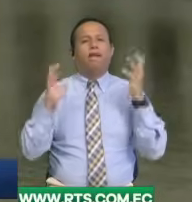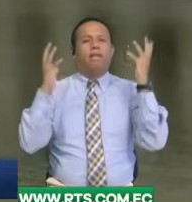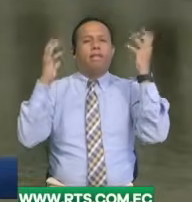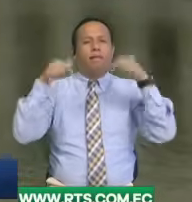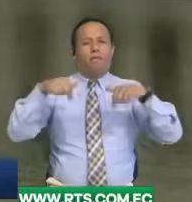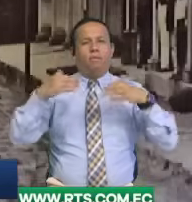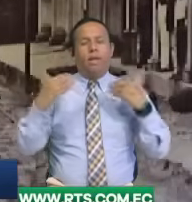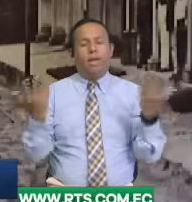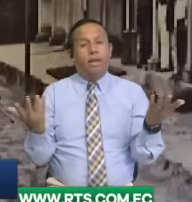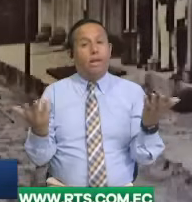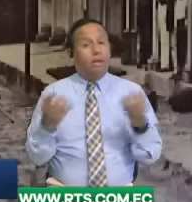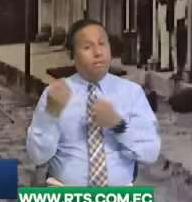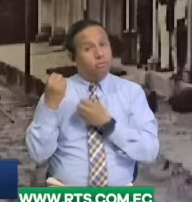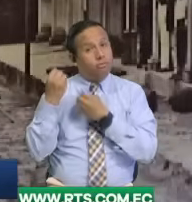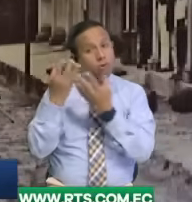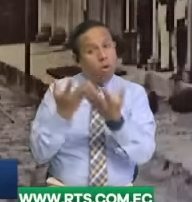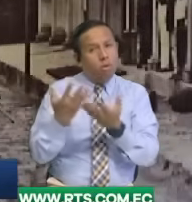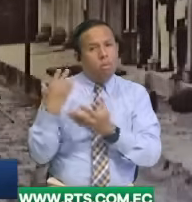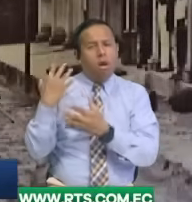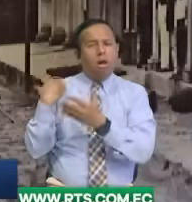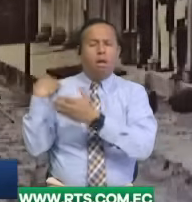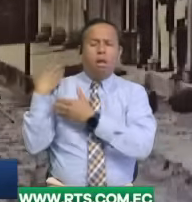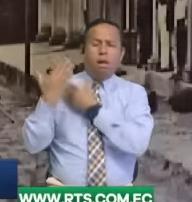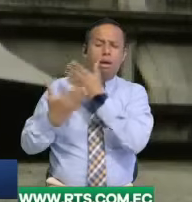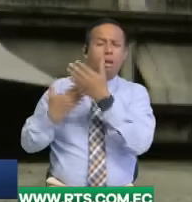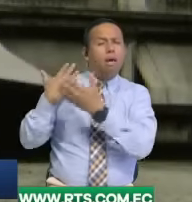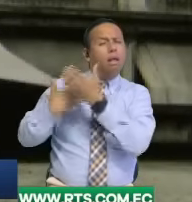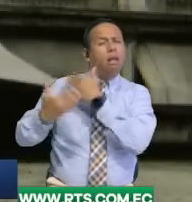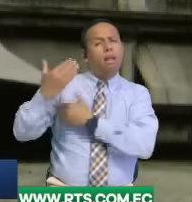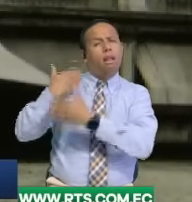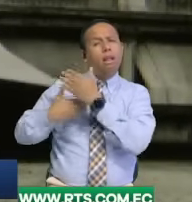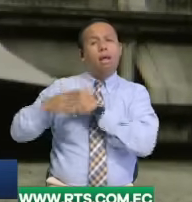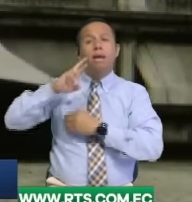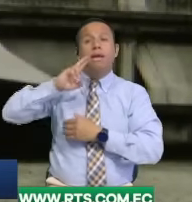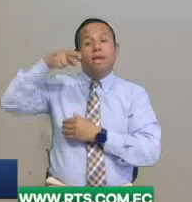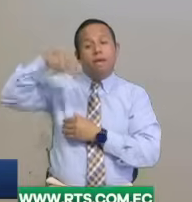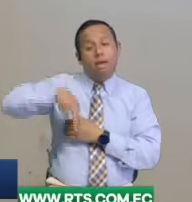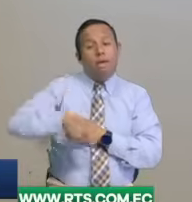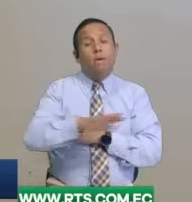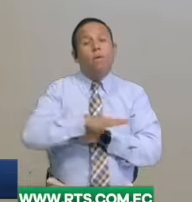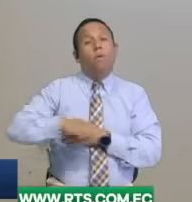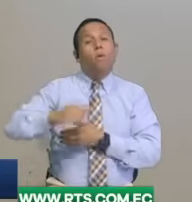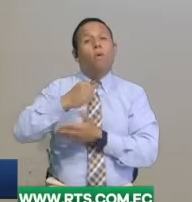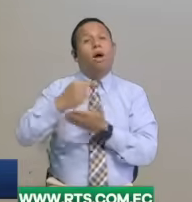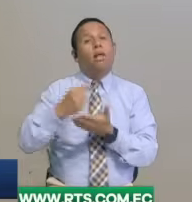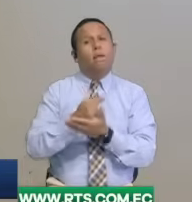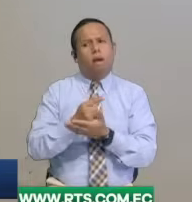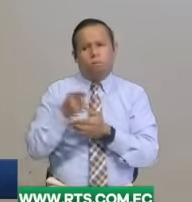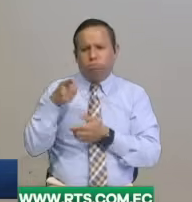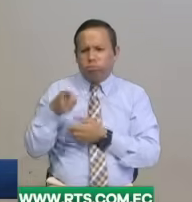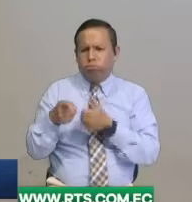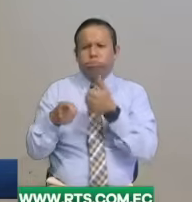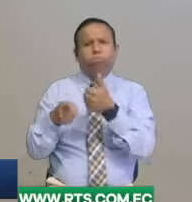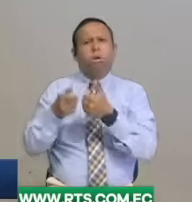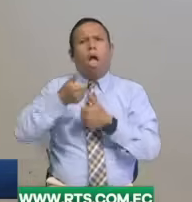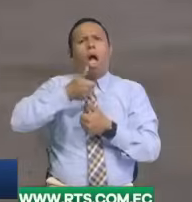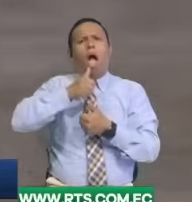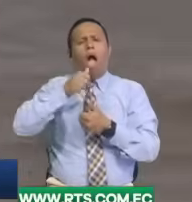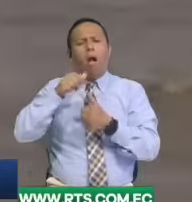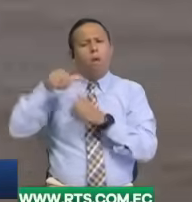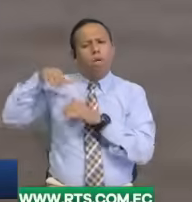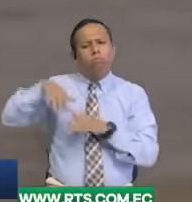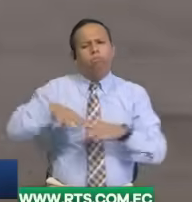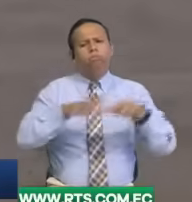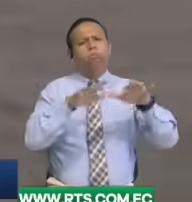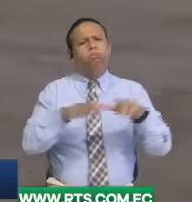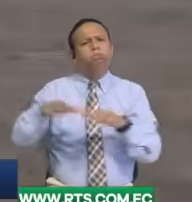les mostraremos la historia de la ría Guayas, fiel compañera de la urbe porteña, cuyas aguas le permitieron